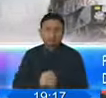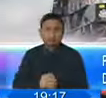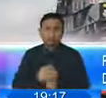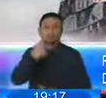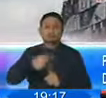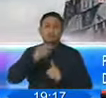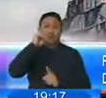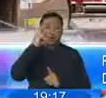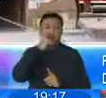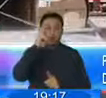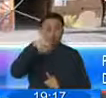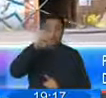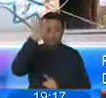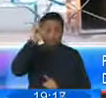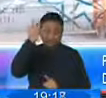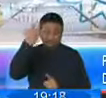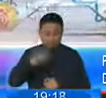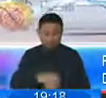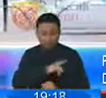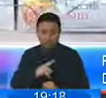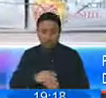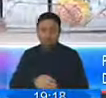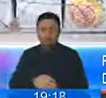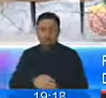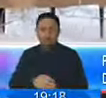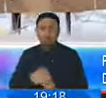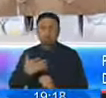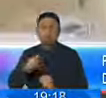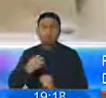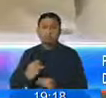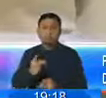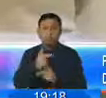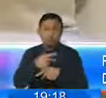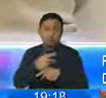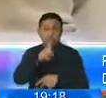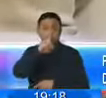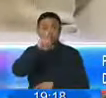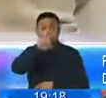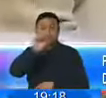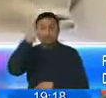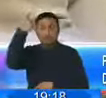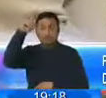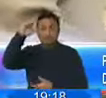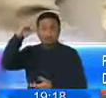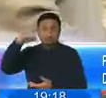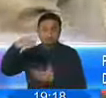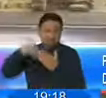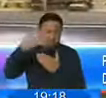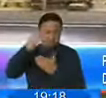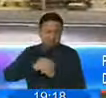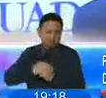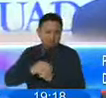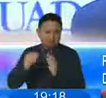de 2017 ya se registra un incremento en las importaciones de 120 millones de dólares aproximadamente, que para el